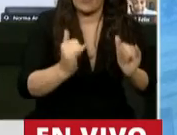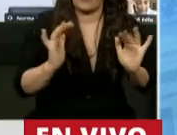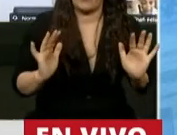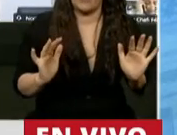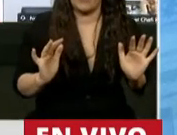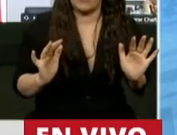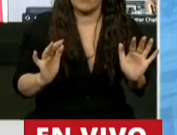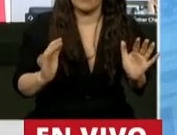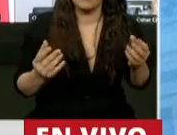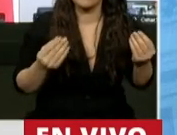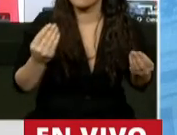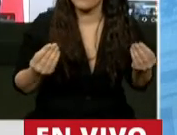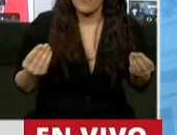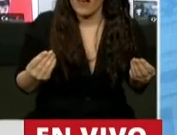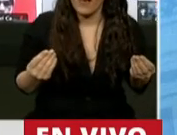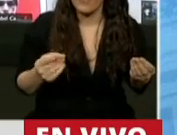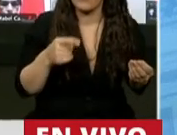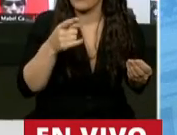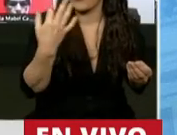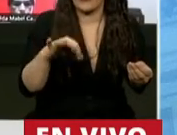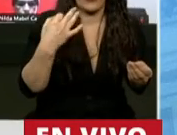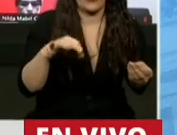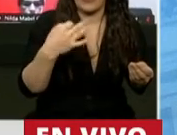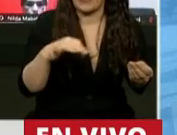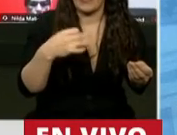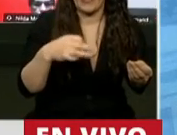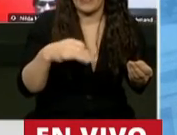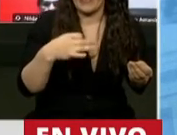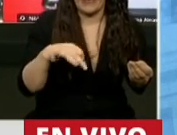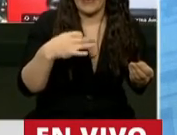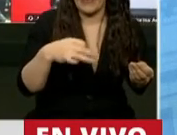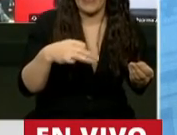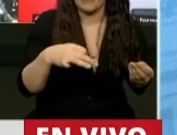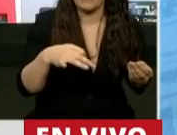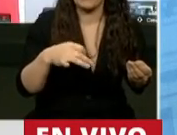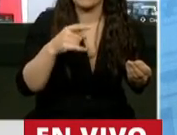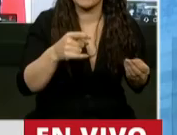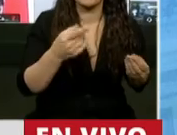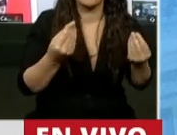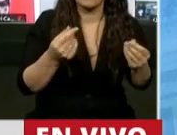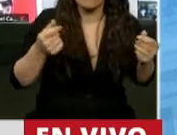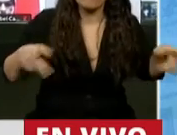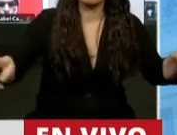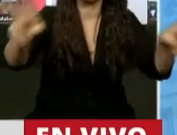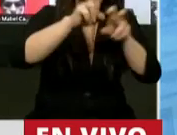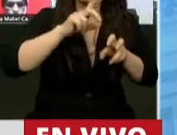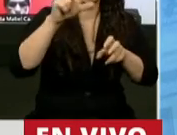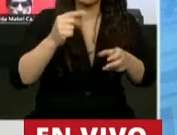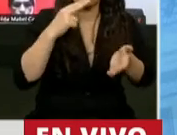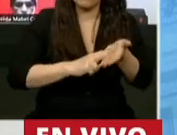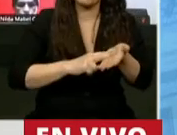concertación por un lado que debe existir en el régimen de coparticipación federal de